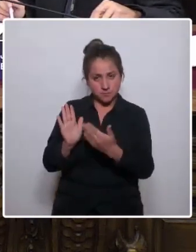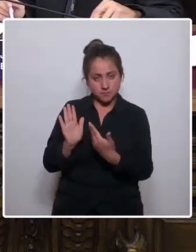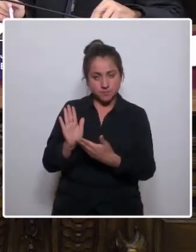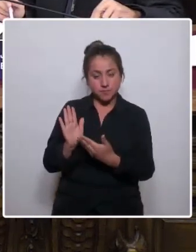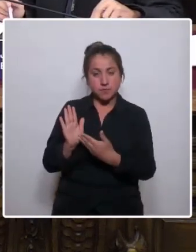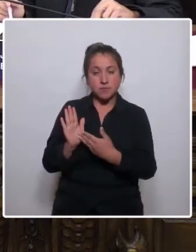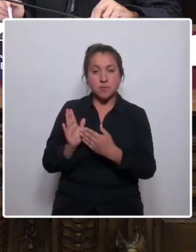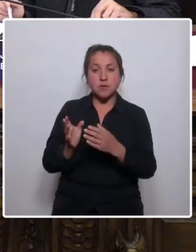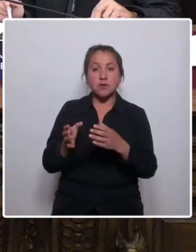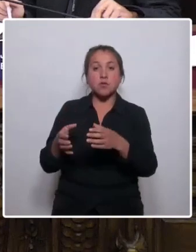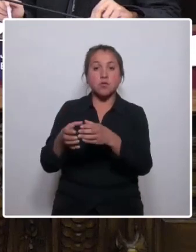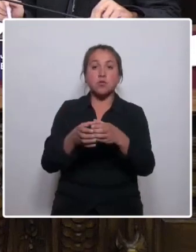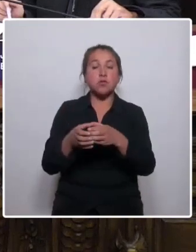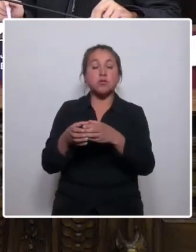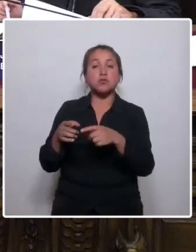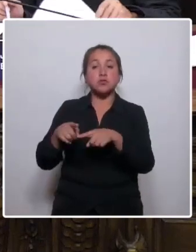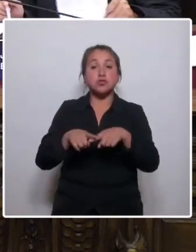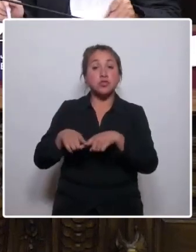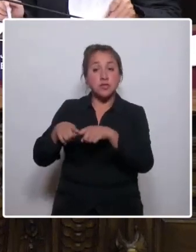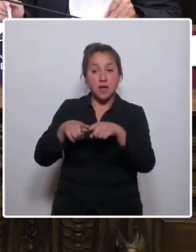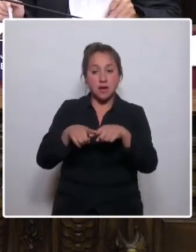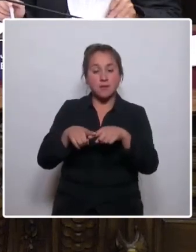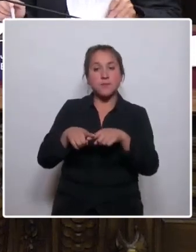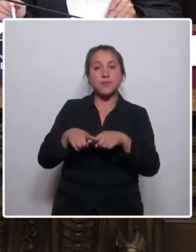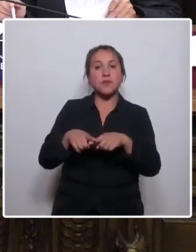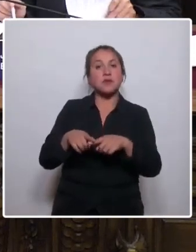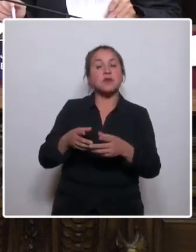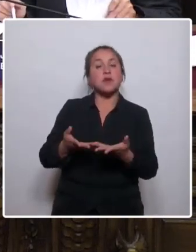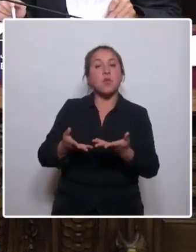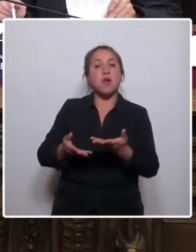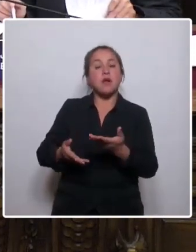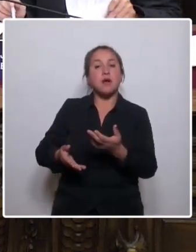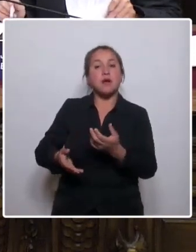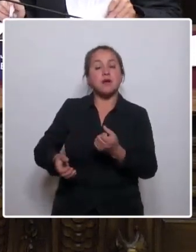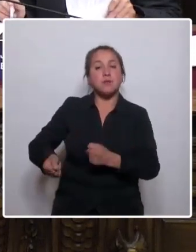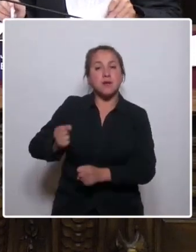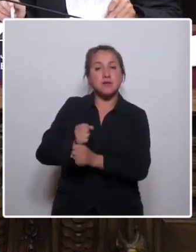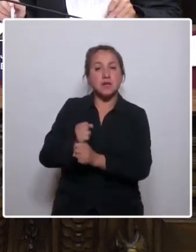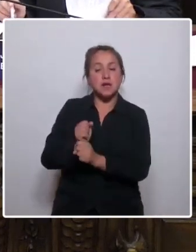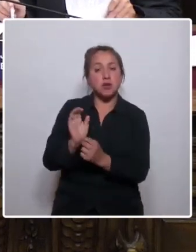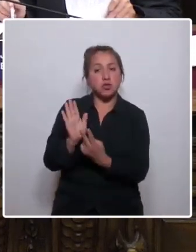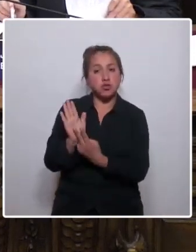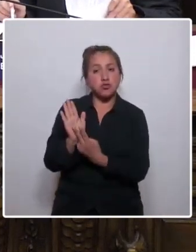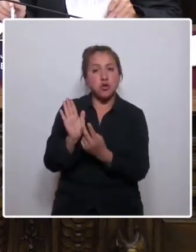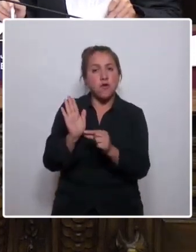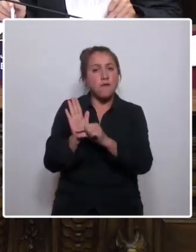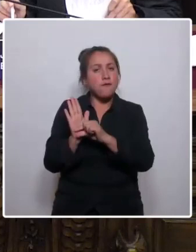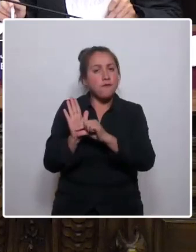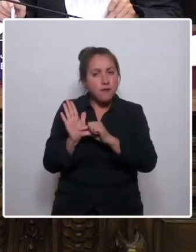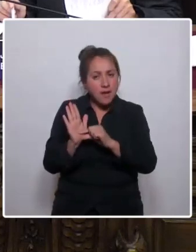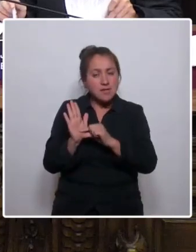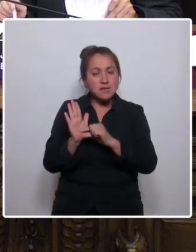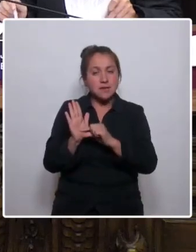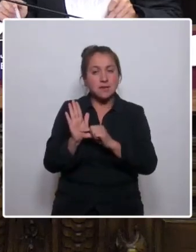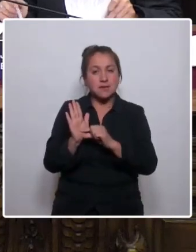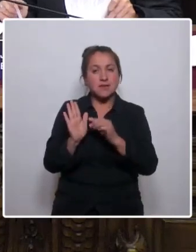con el colectivo socialista para reemplazar en el literal 2 una frase que está referida al texto